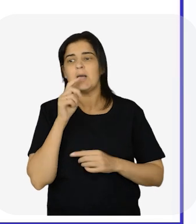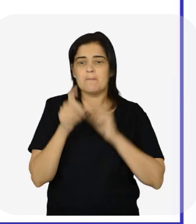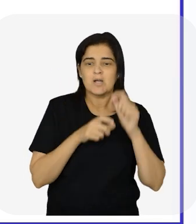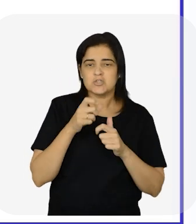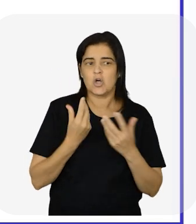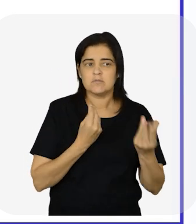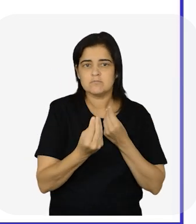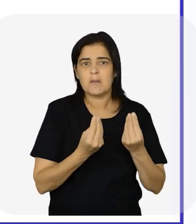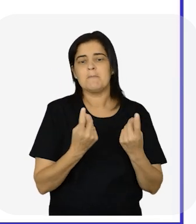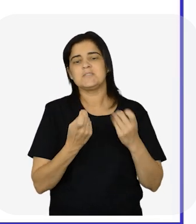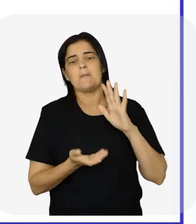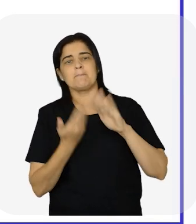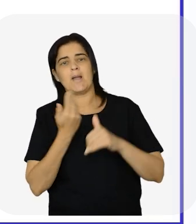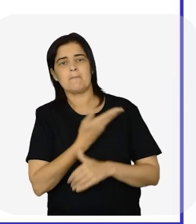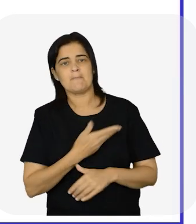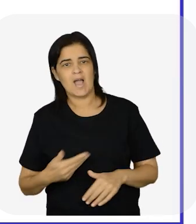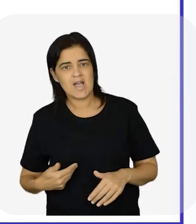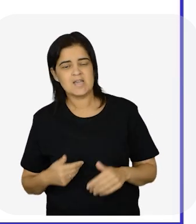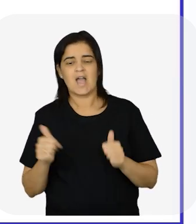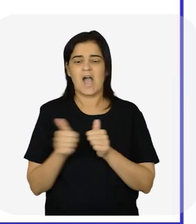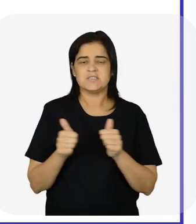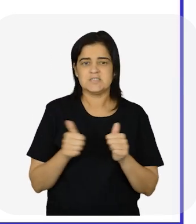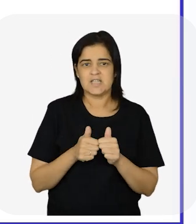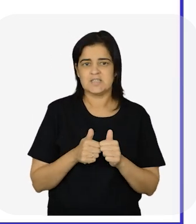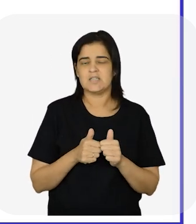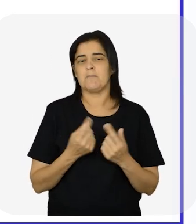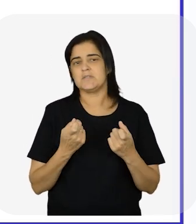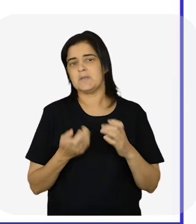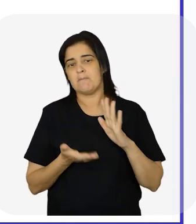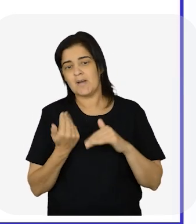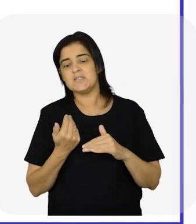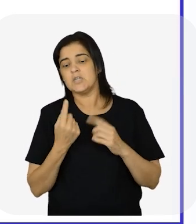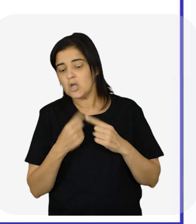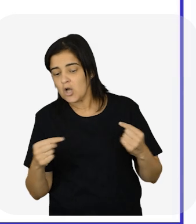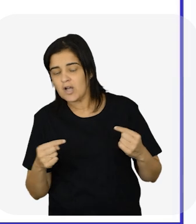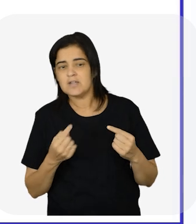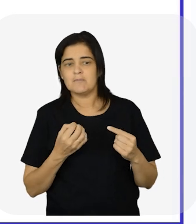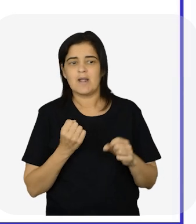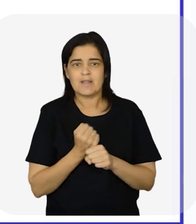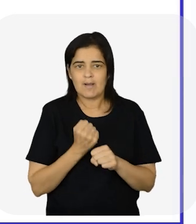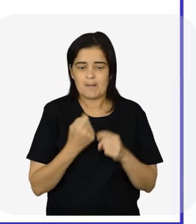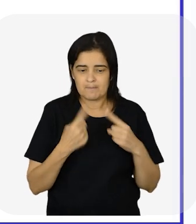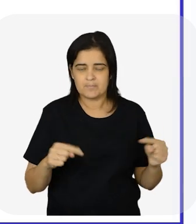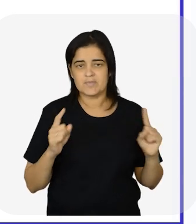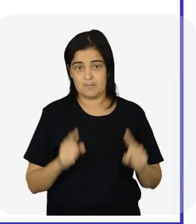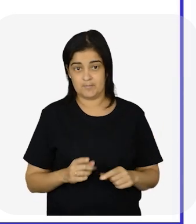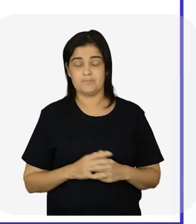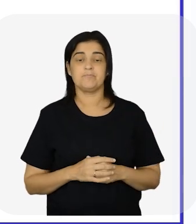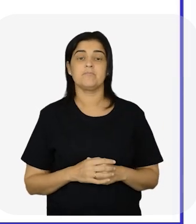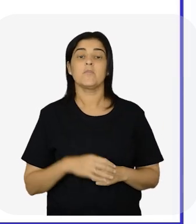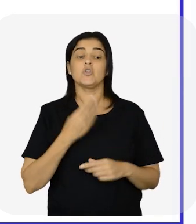la necesidad de más maestros, de más asistentes personales, y bueno, y la falta de recursos didácticos también. Y en cuanto a